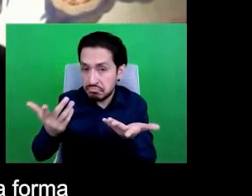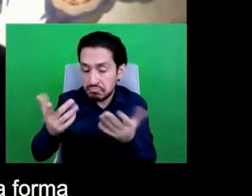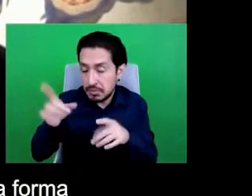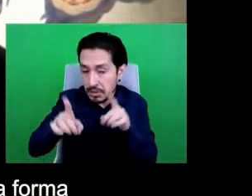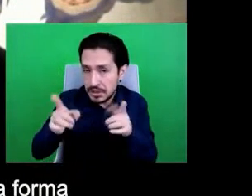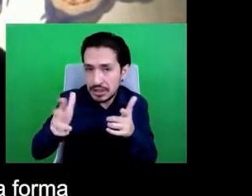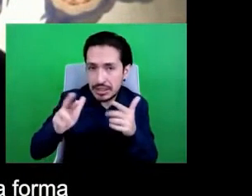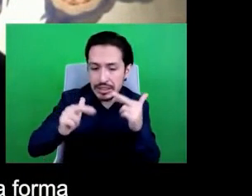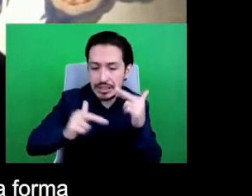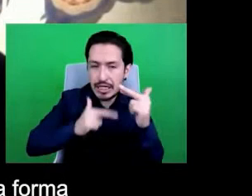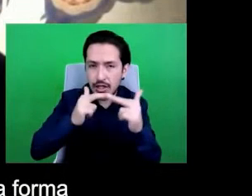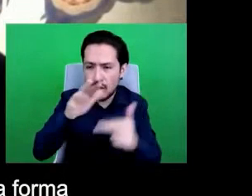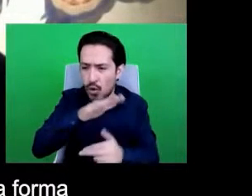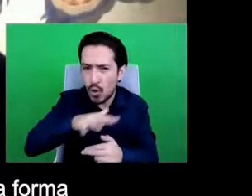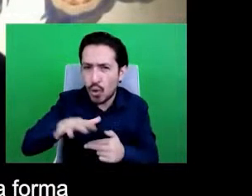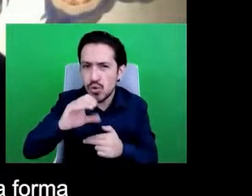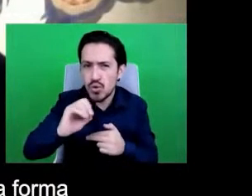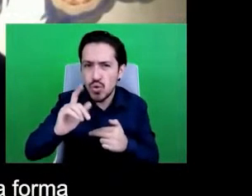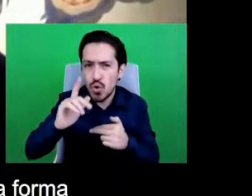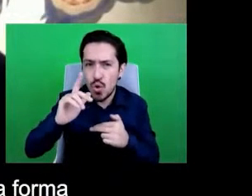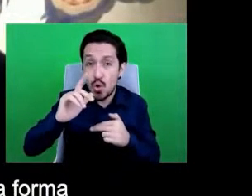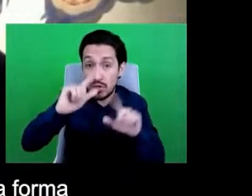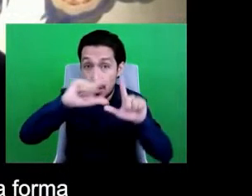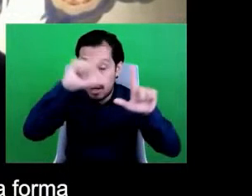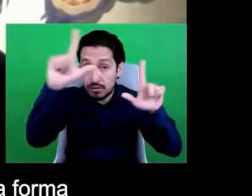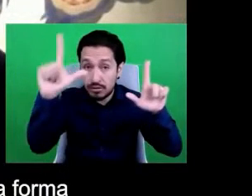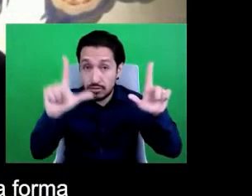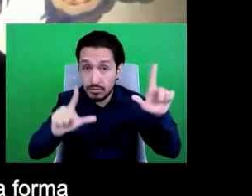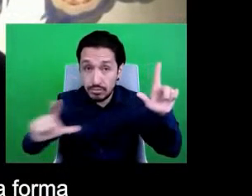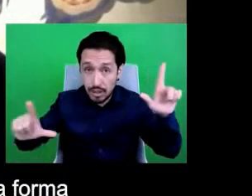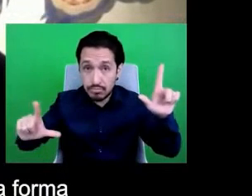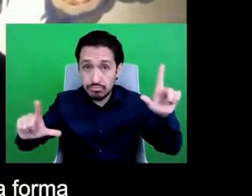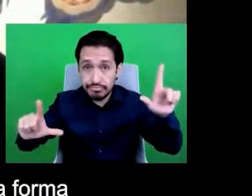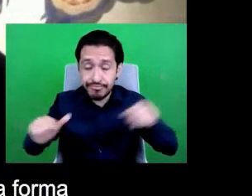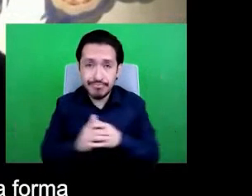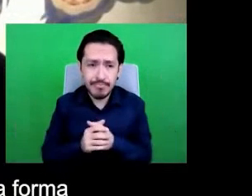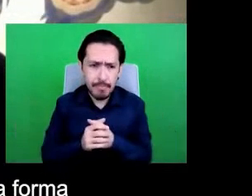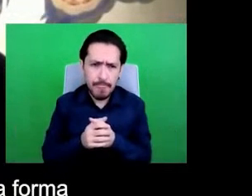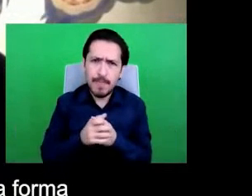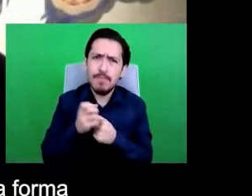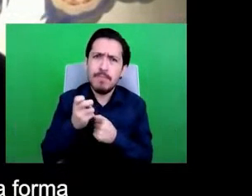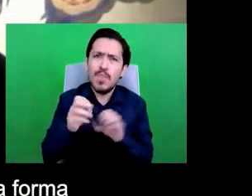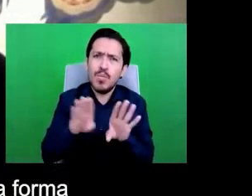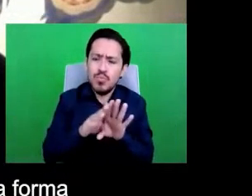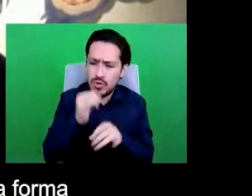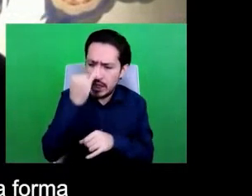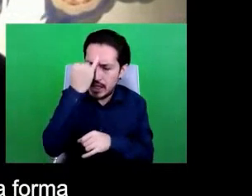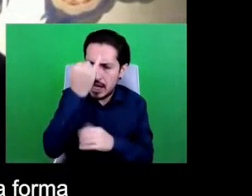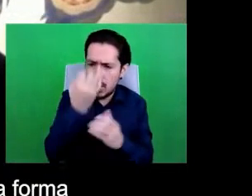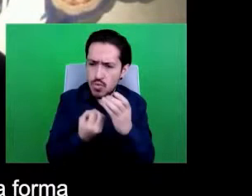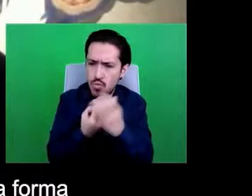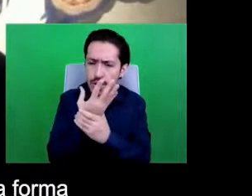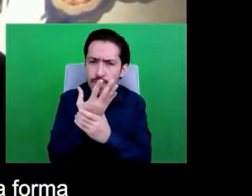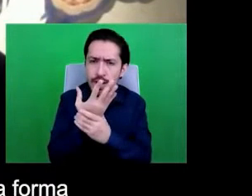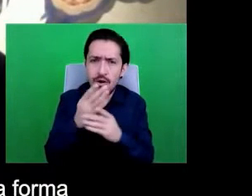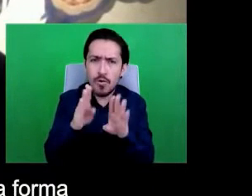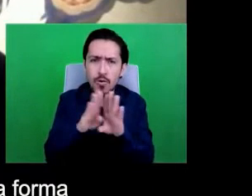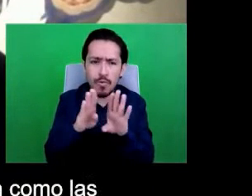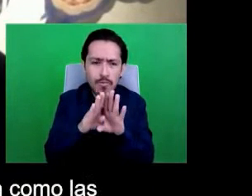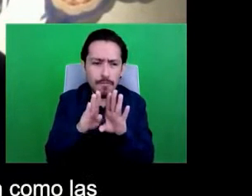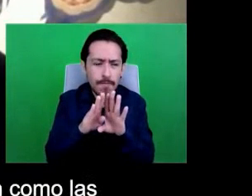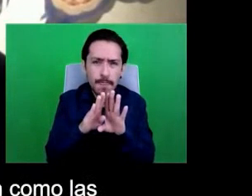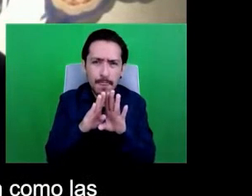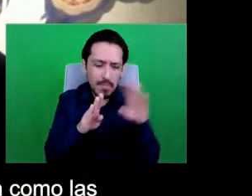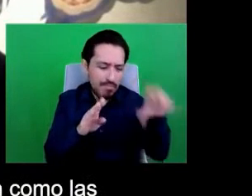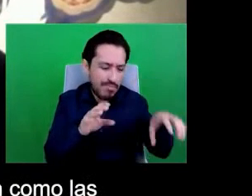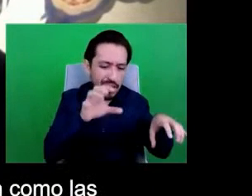que esto nos abre el camino a pensar de una forma sistemática y no en silos.